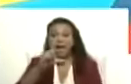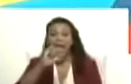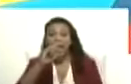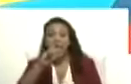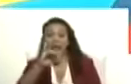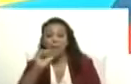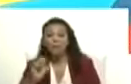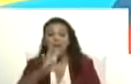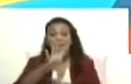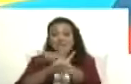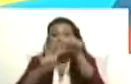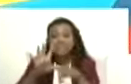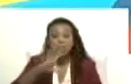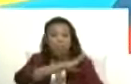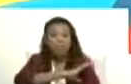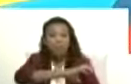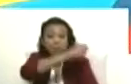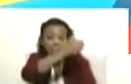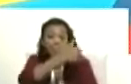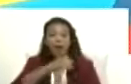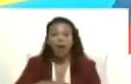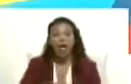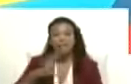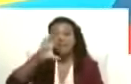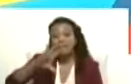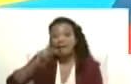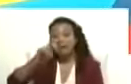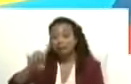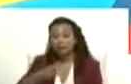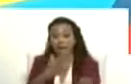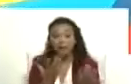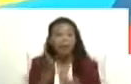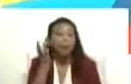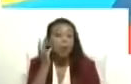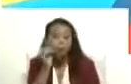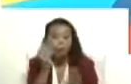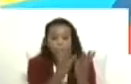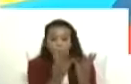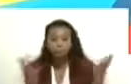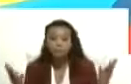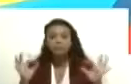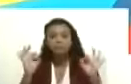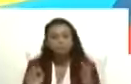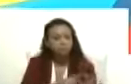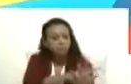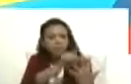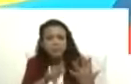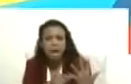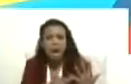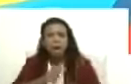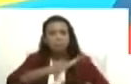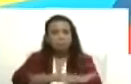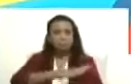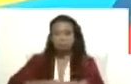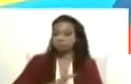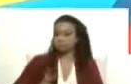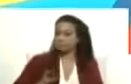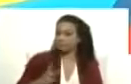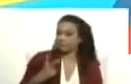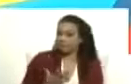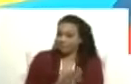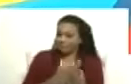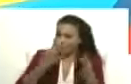los 5 rectores principales del Consejo Nacional Electoral que hoy han tenido una actuación